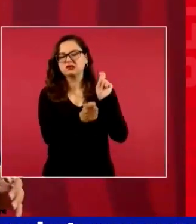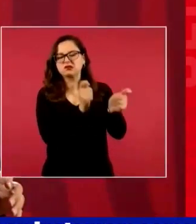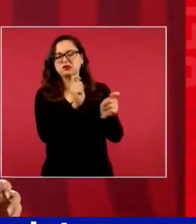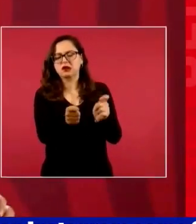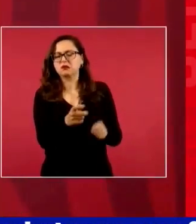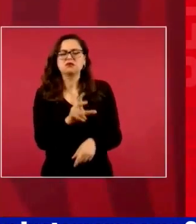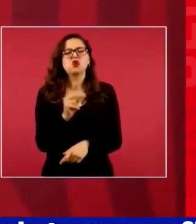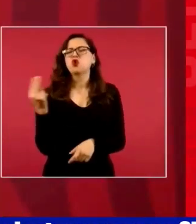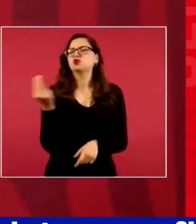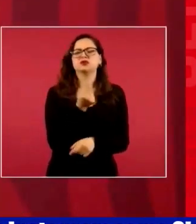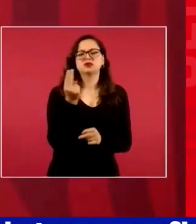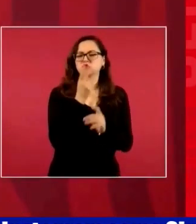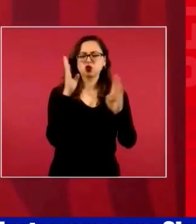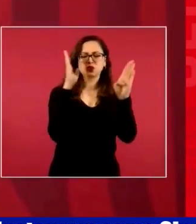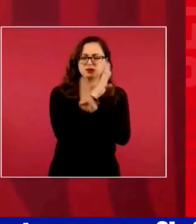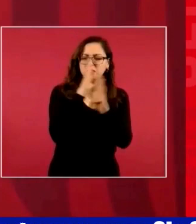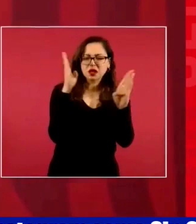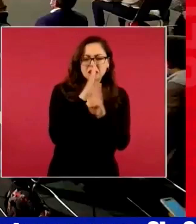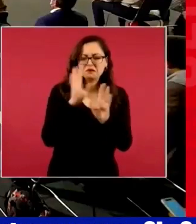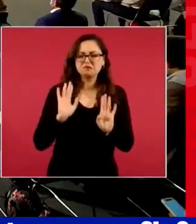Ahora,